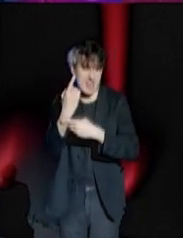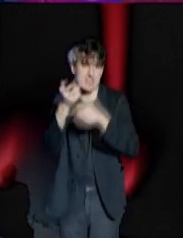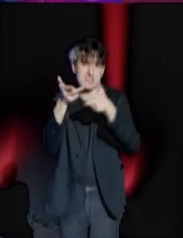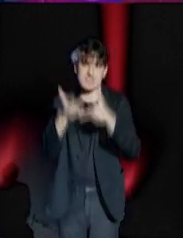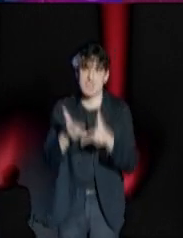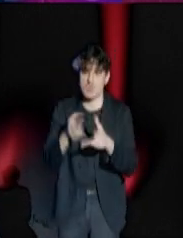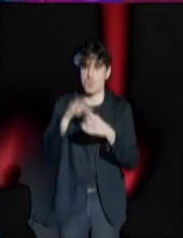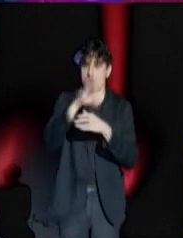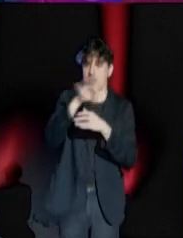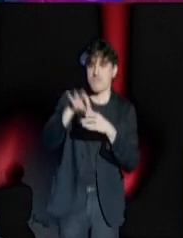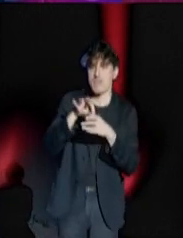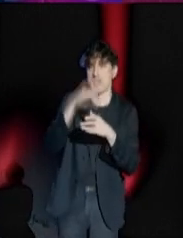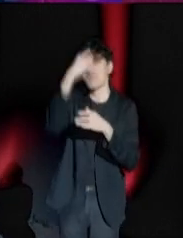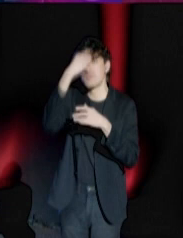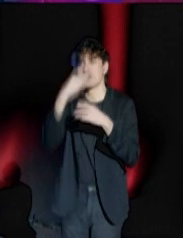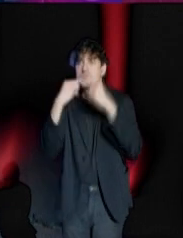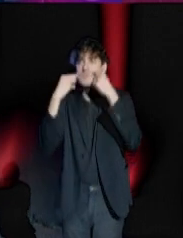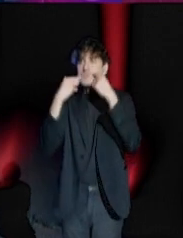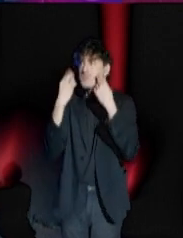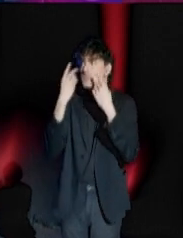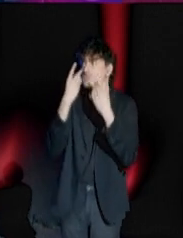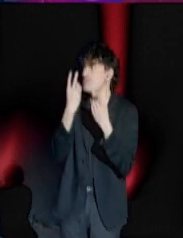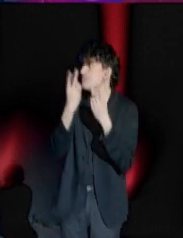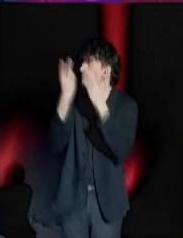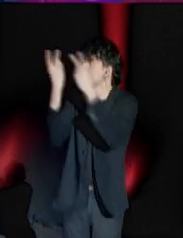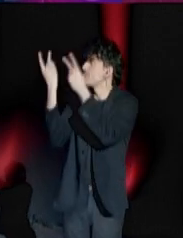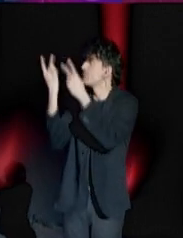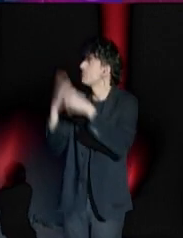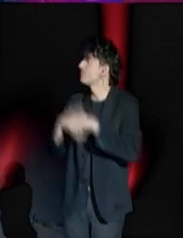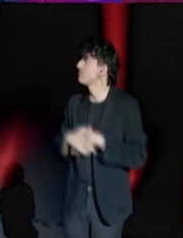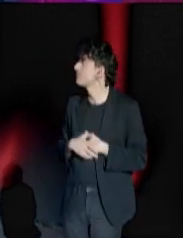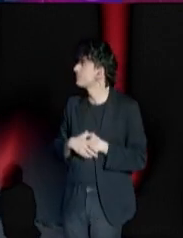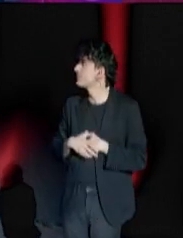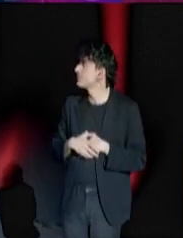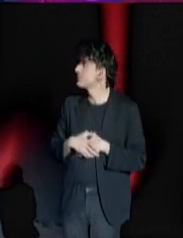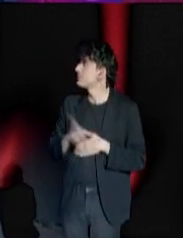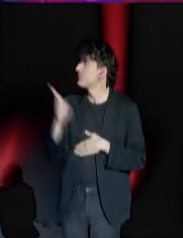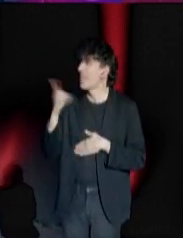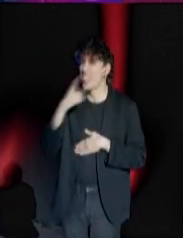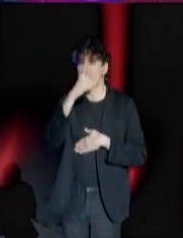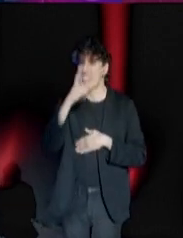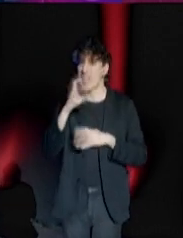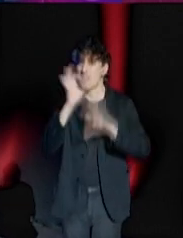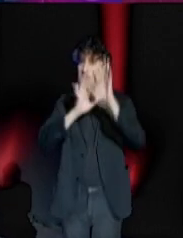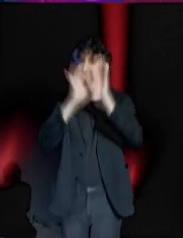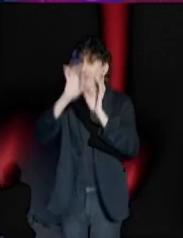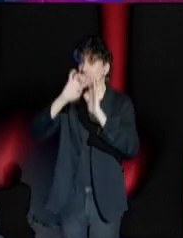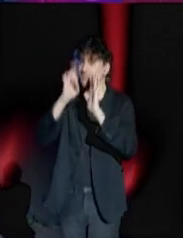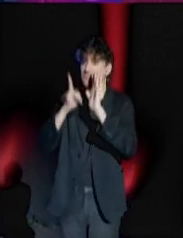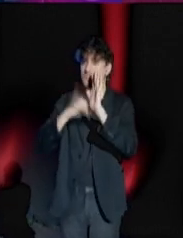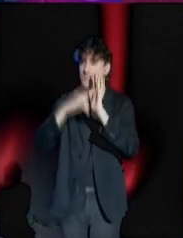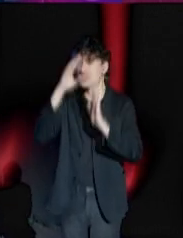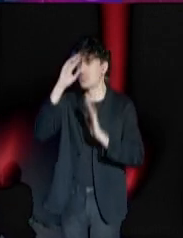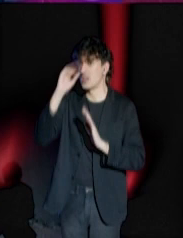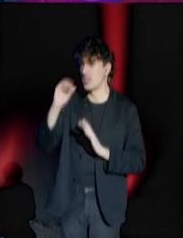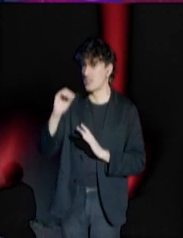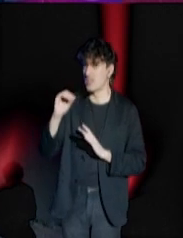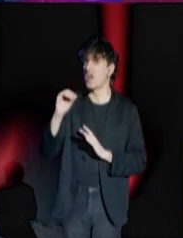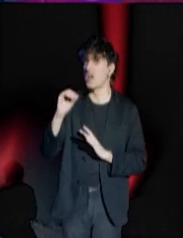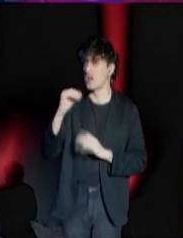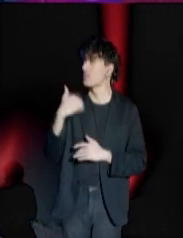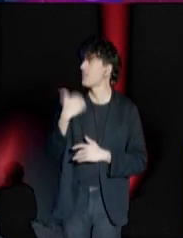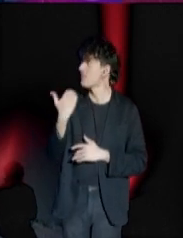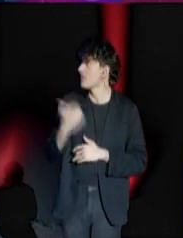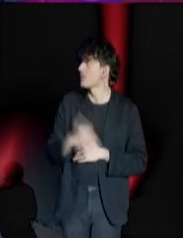imagen con una sonrisa y vemos algo así 100% generado por Inteligencia artificial fijaros la granularidad que tiene